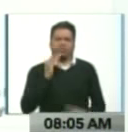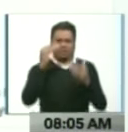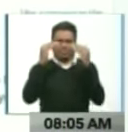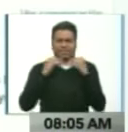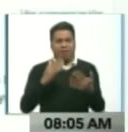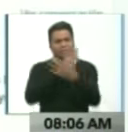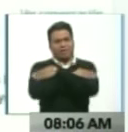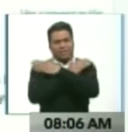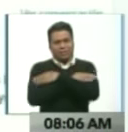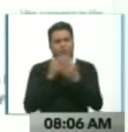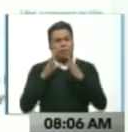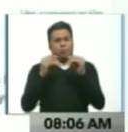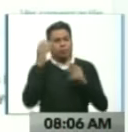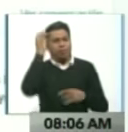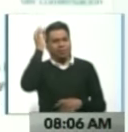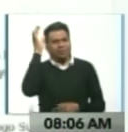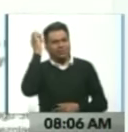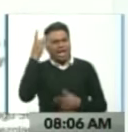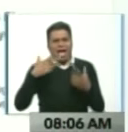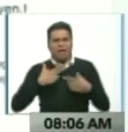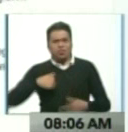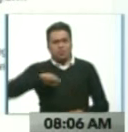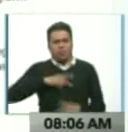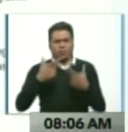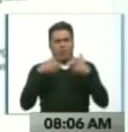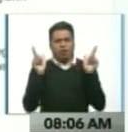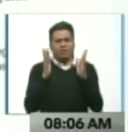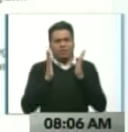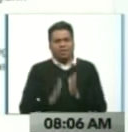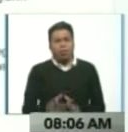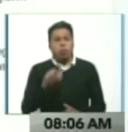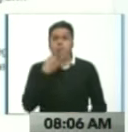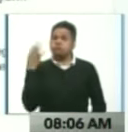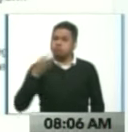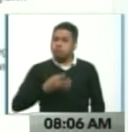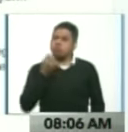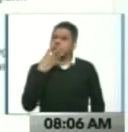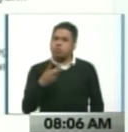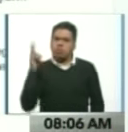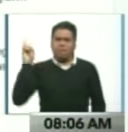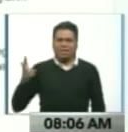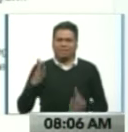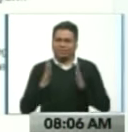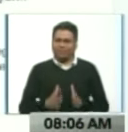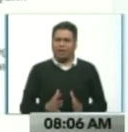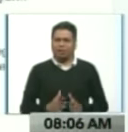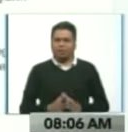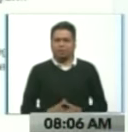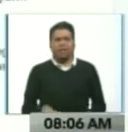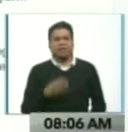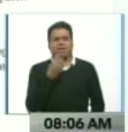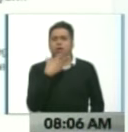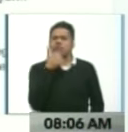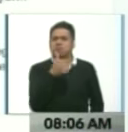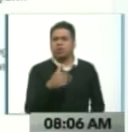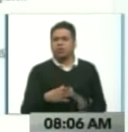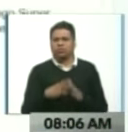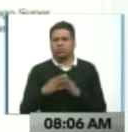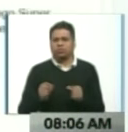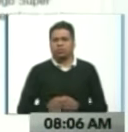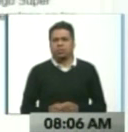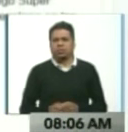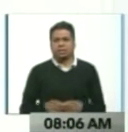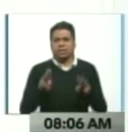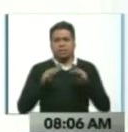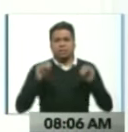por su creatividad y utilizar a nuestro libertador en un juego muy venezolano. ¡Wow! Talento venezolano, nos dice Jafer Gonza.